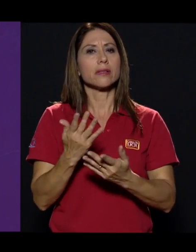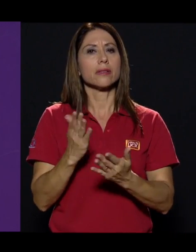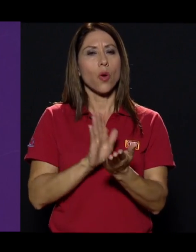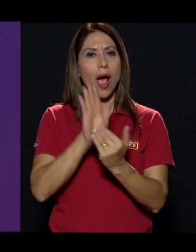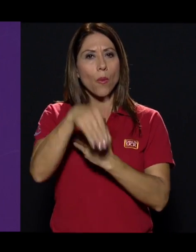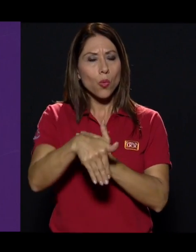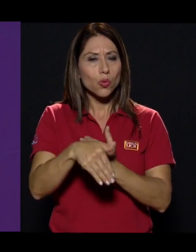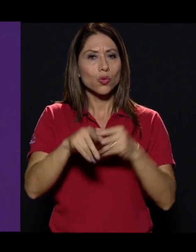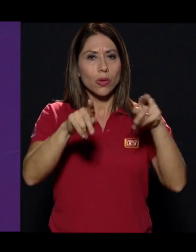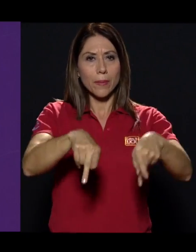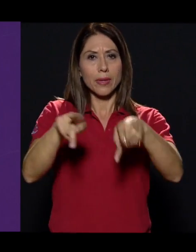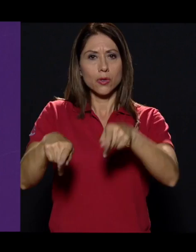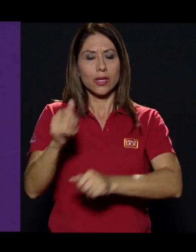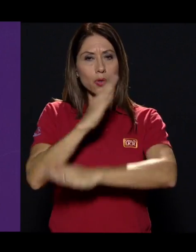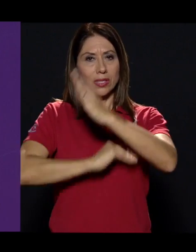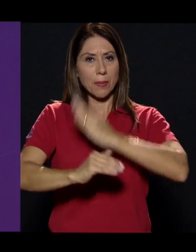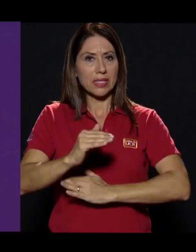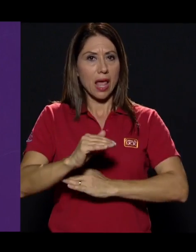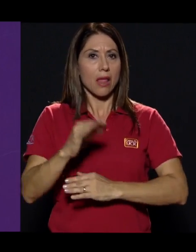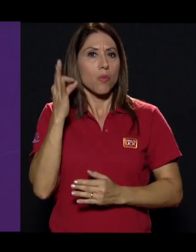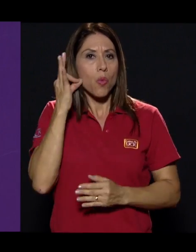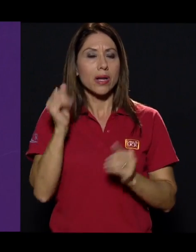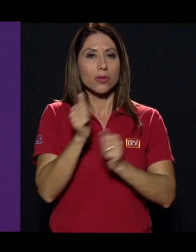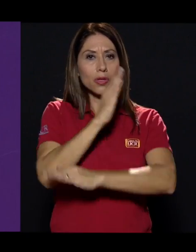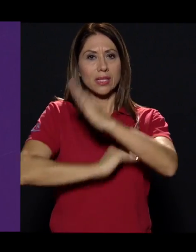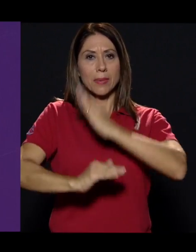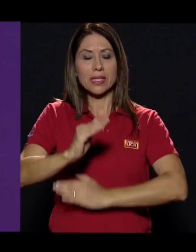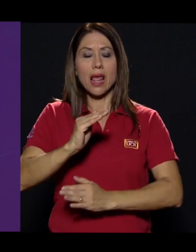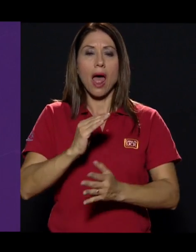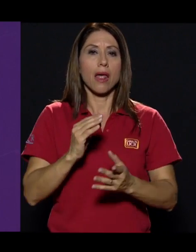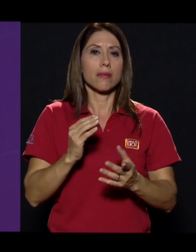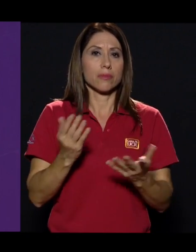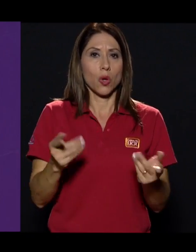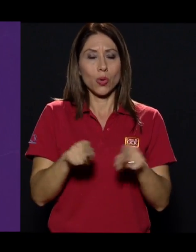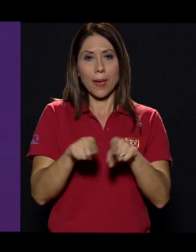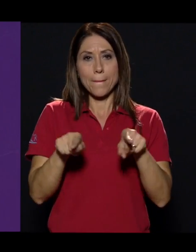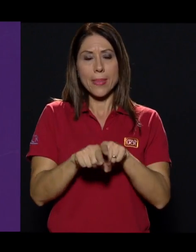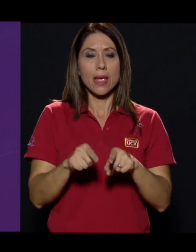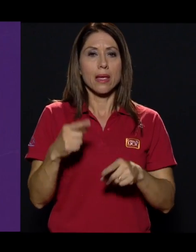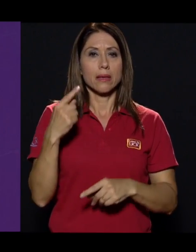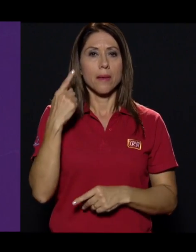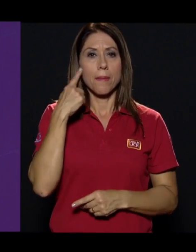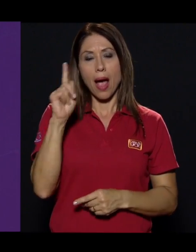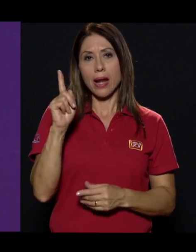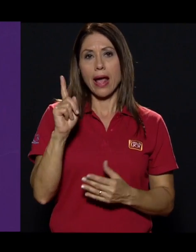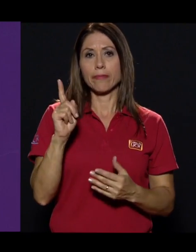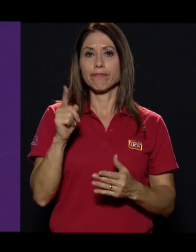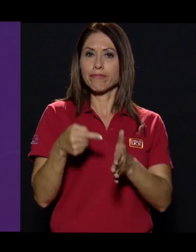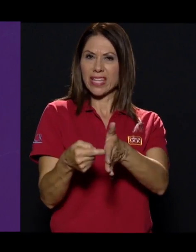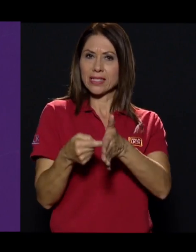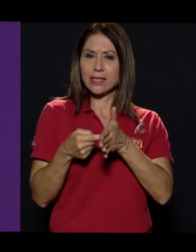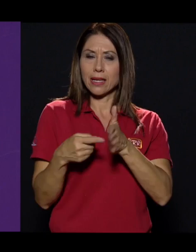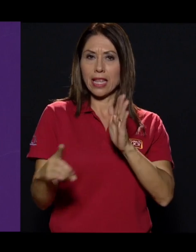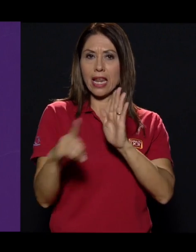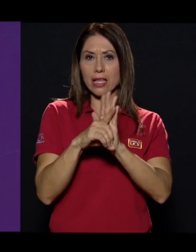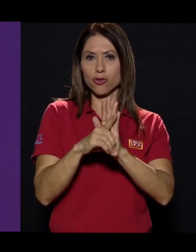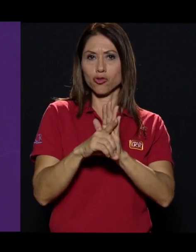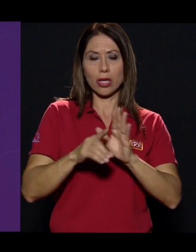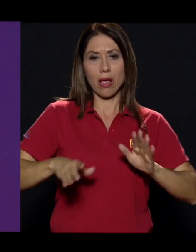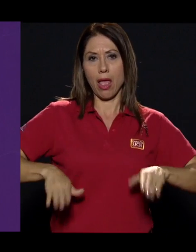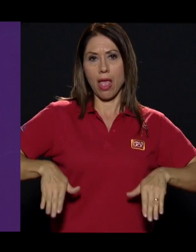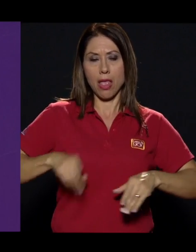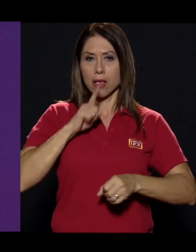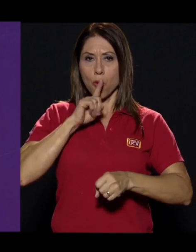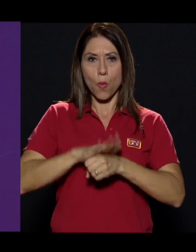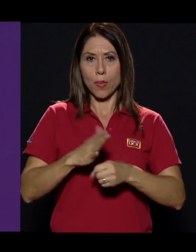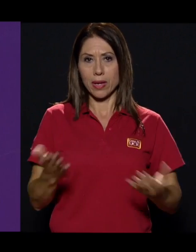prevención del abuso de personas con discapacidad, de mujeres con discapacidad, o también para aportar a exigir esos derechos que